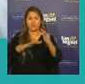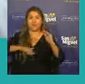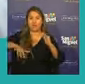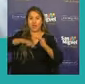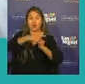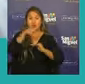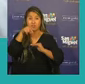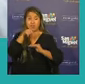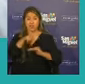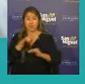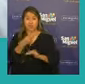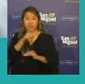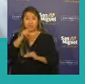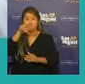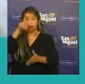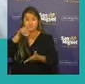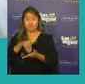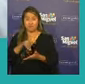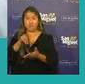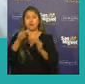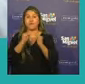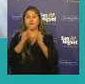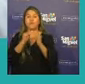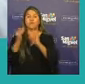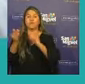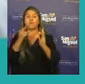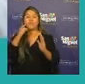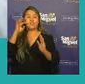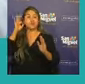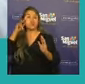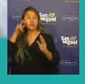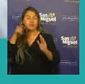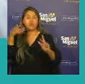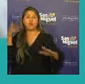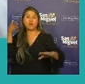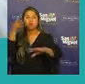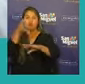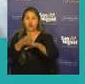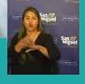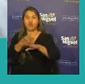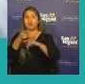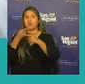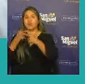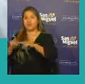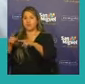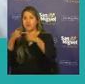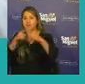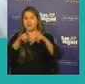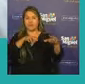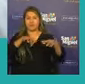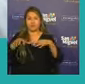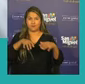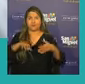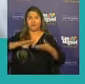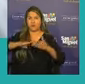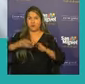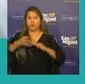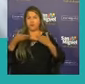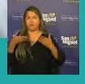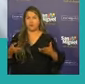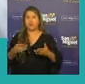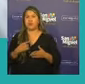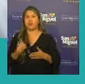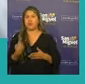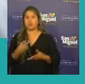ahí tuvimos 27.000 vecinas y vecinos que asistieron a las diversas actividades comunitarias de